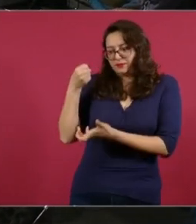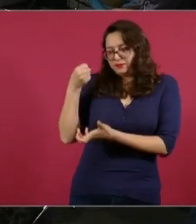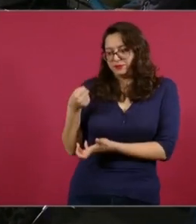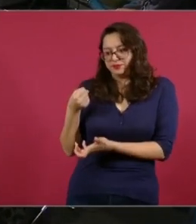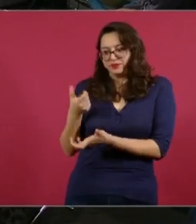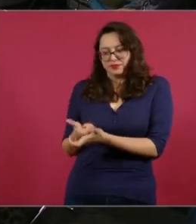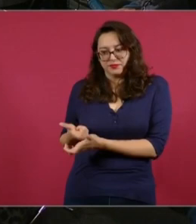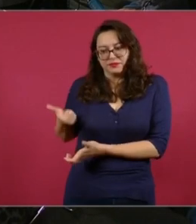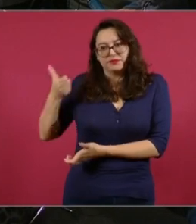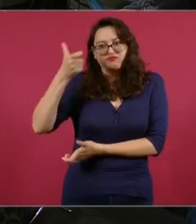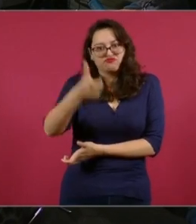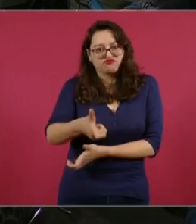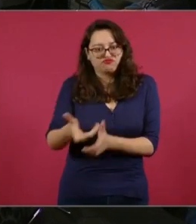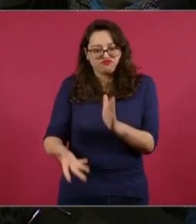una contribución